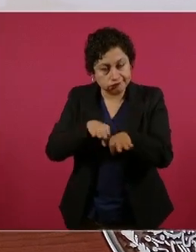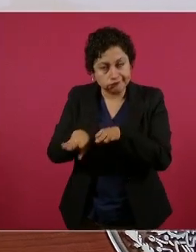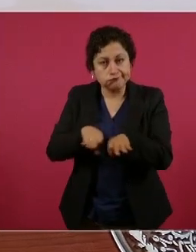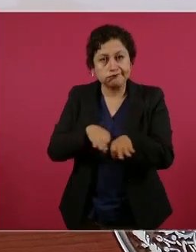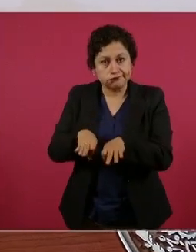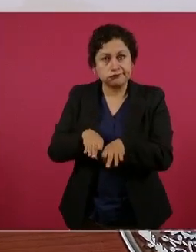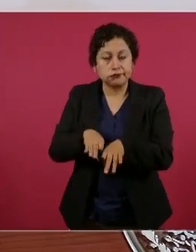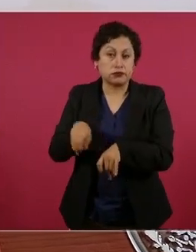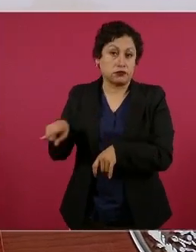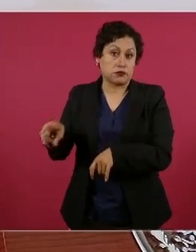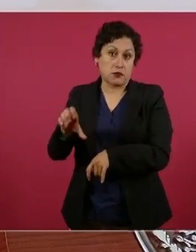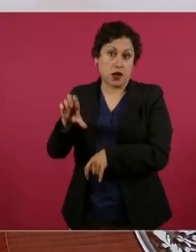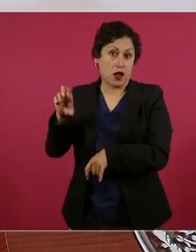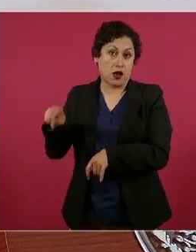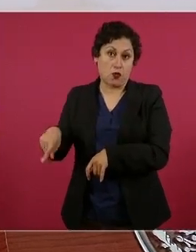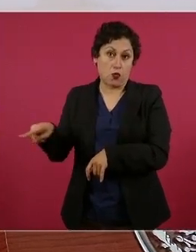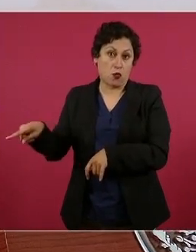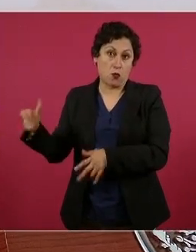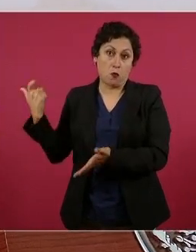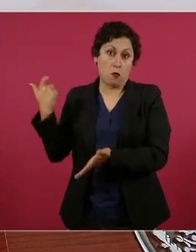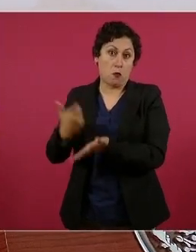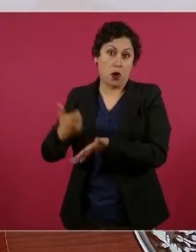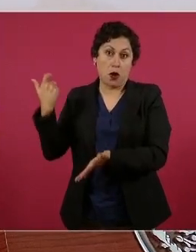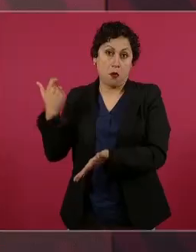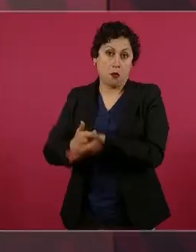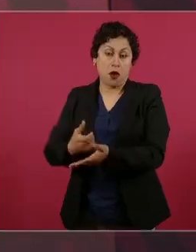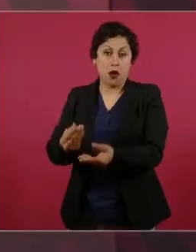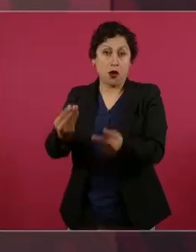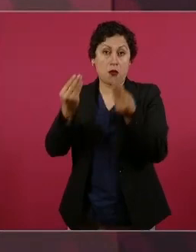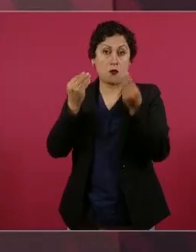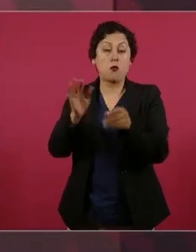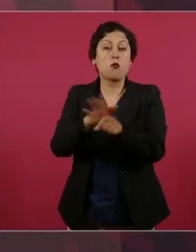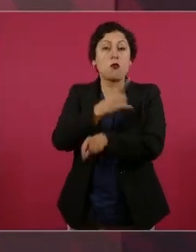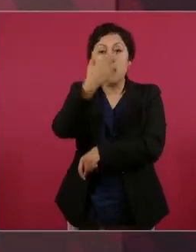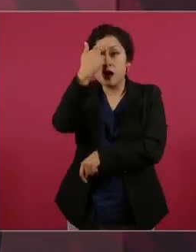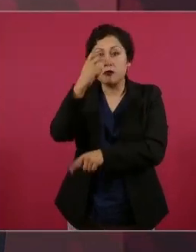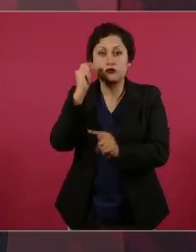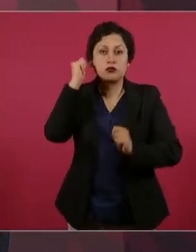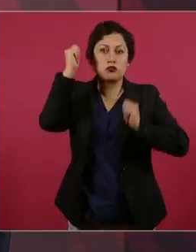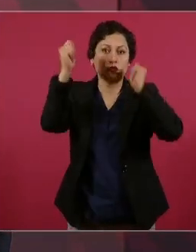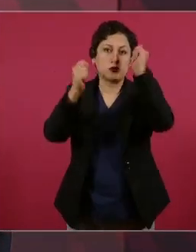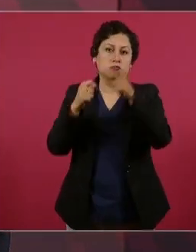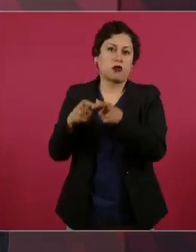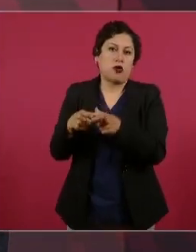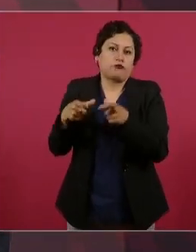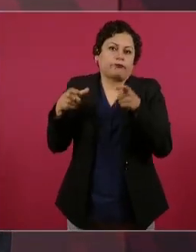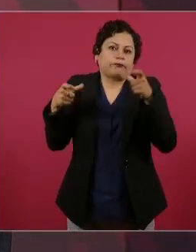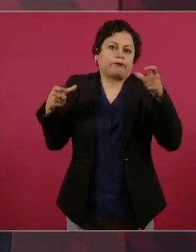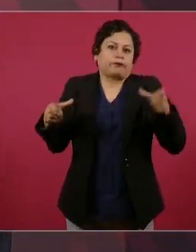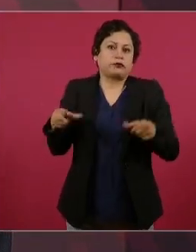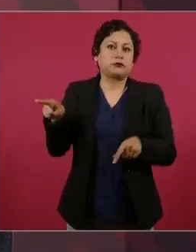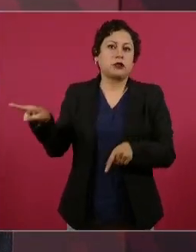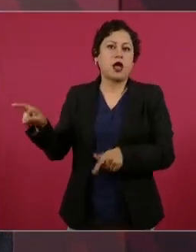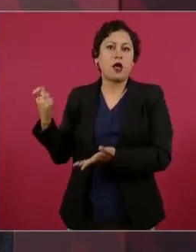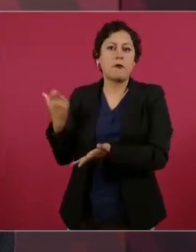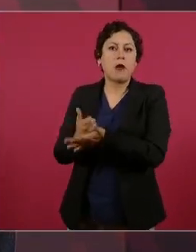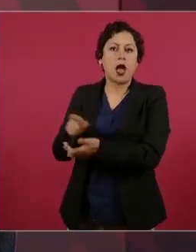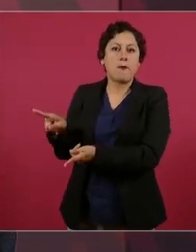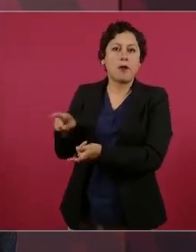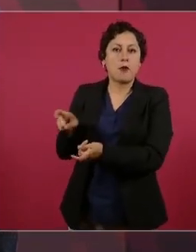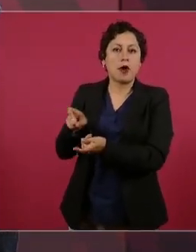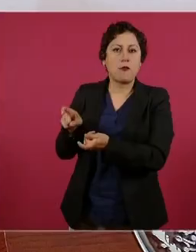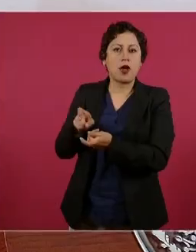se aportó mucho con el turismo de Cancún al presupuesto nacional.